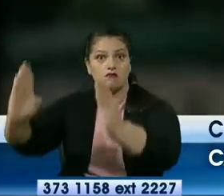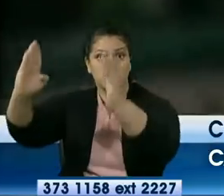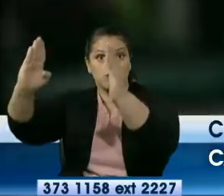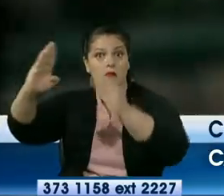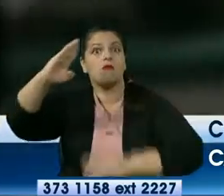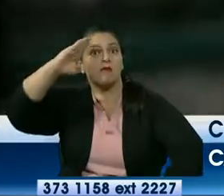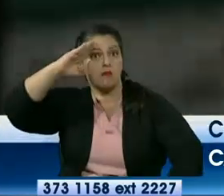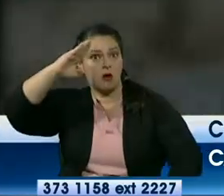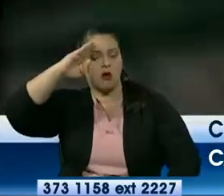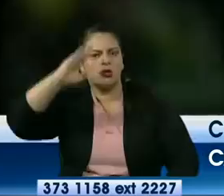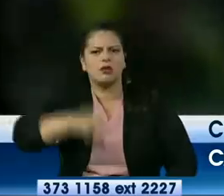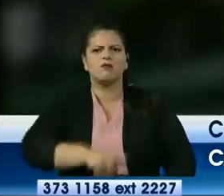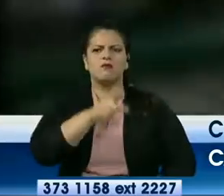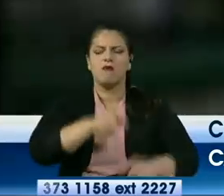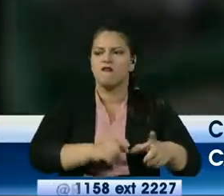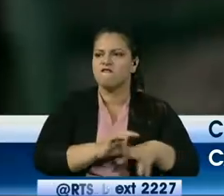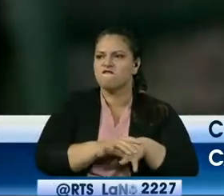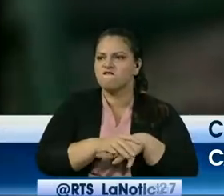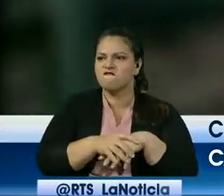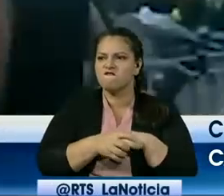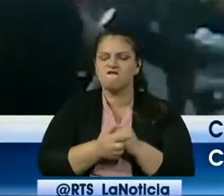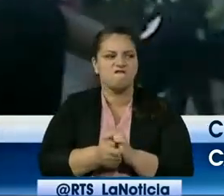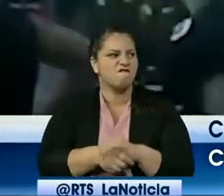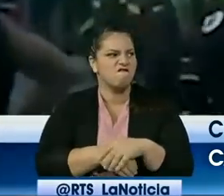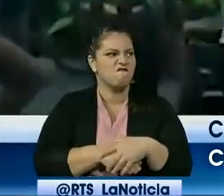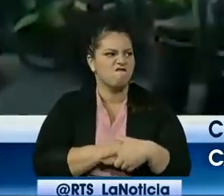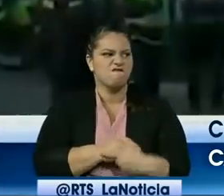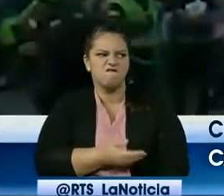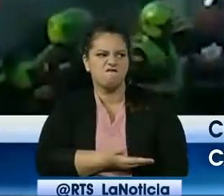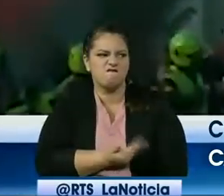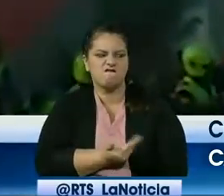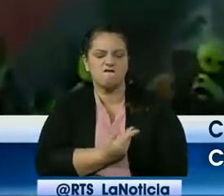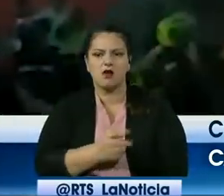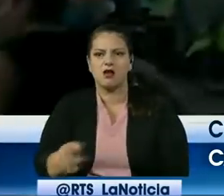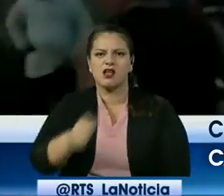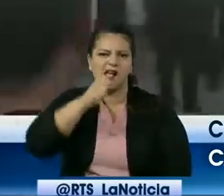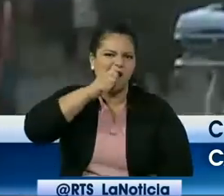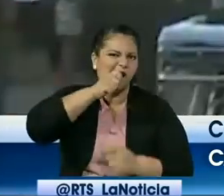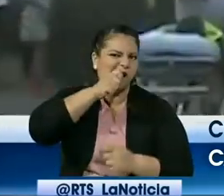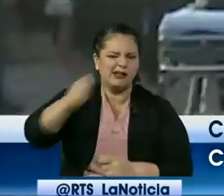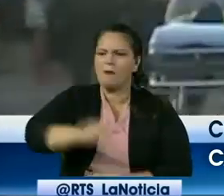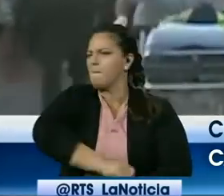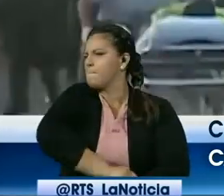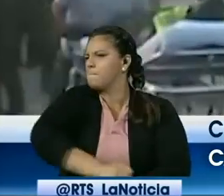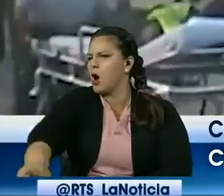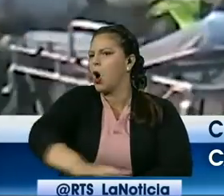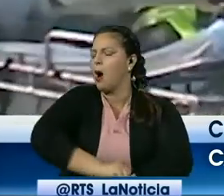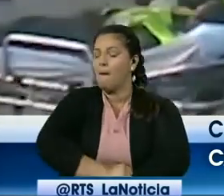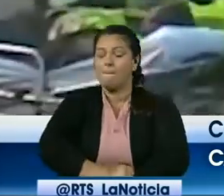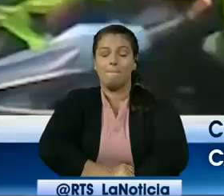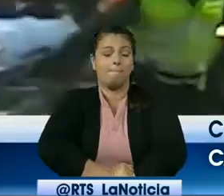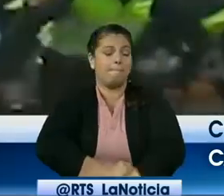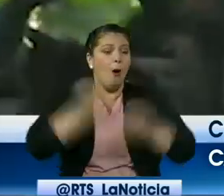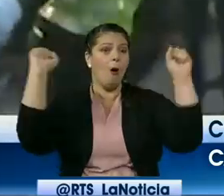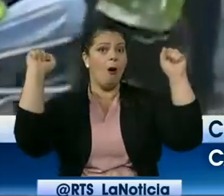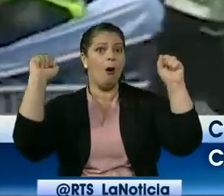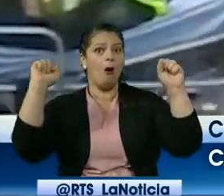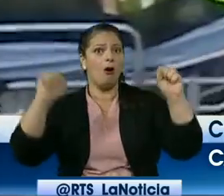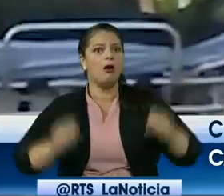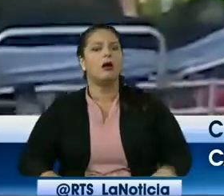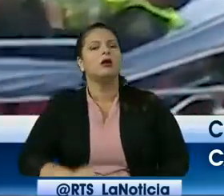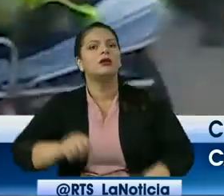policías formaban para luego dirigirse a sus sitios de patrullaje. A más de los muertos, se registraron decenas de